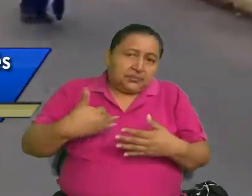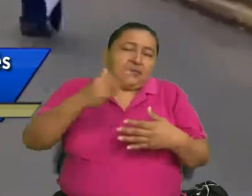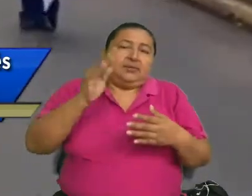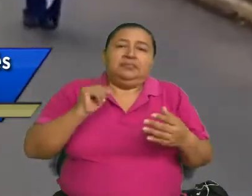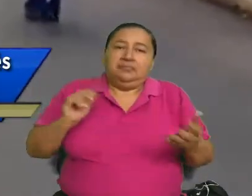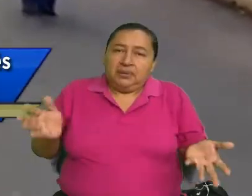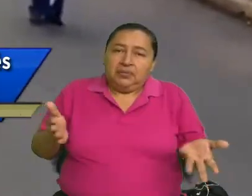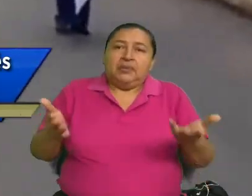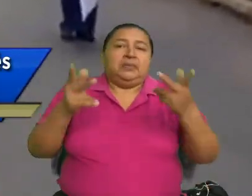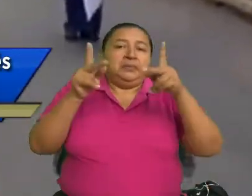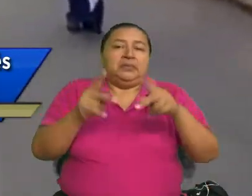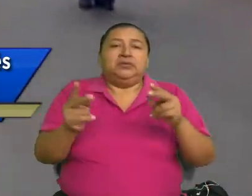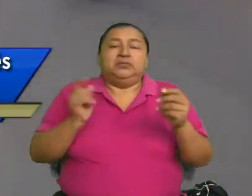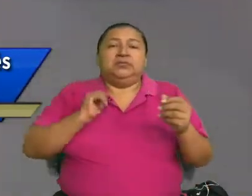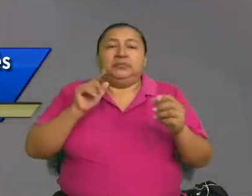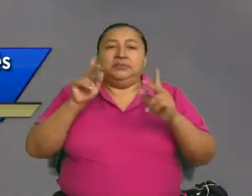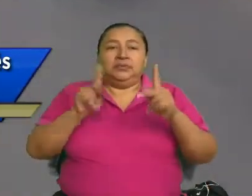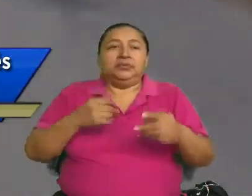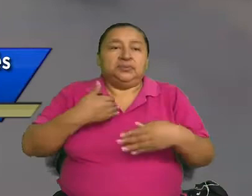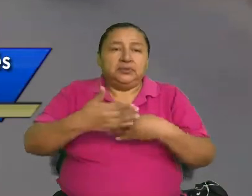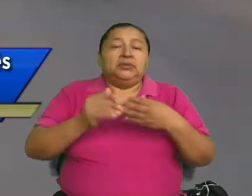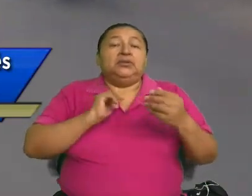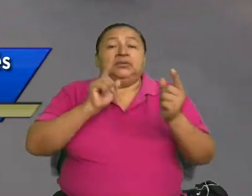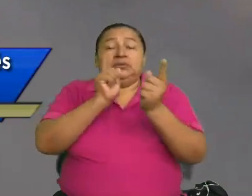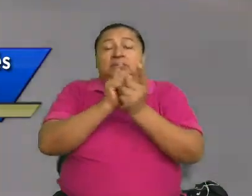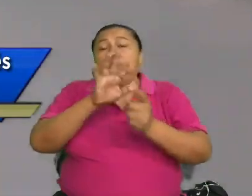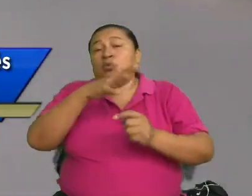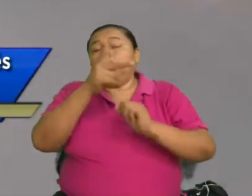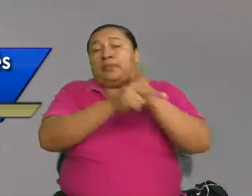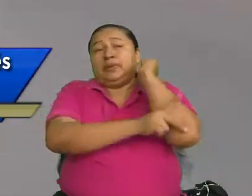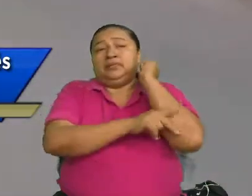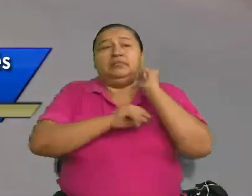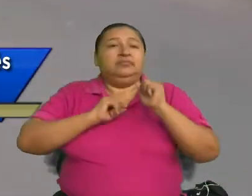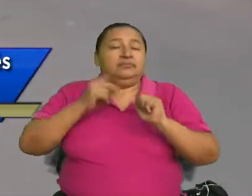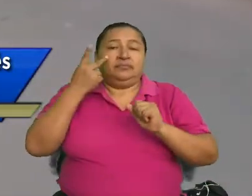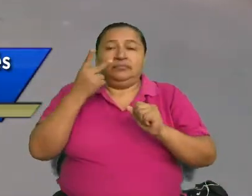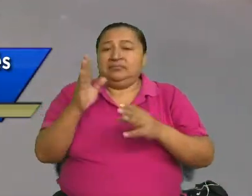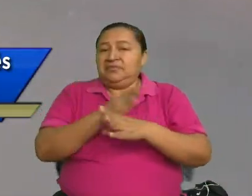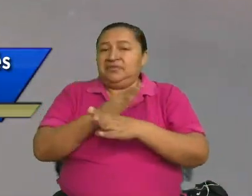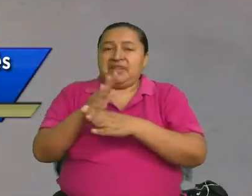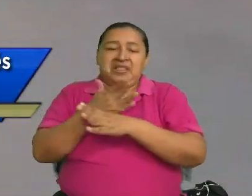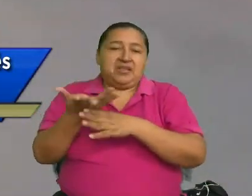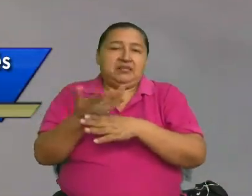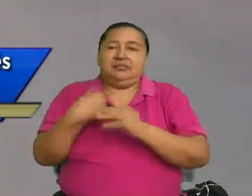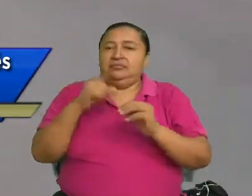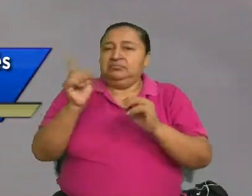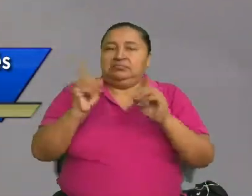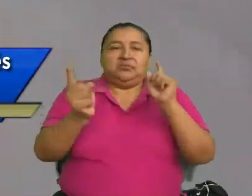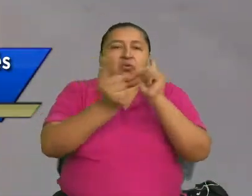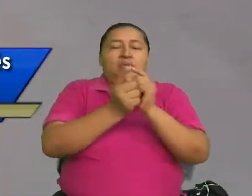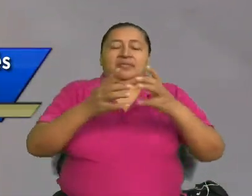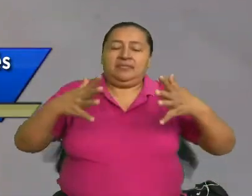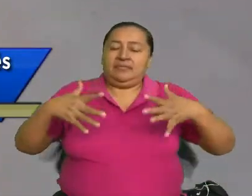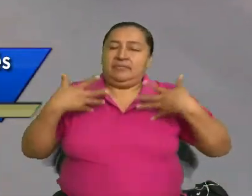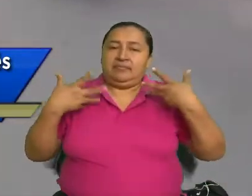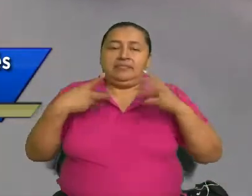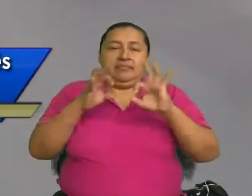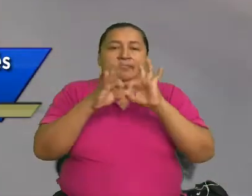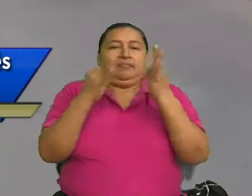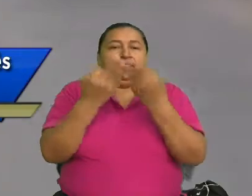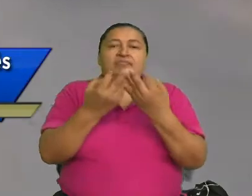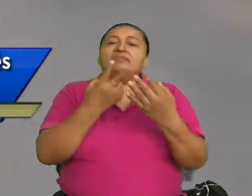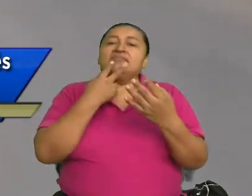y quienes han estado en Costa Rica, quienes han estado en otros países de la región, no es masivo, no es un encuentro festivo de la familia, es